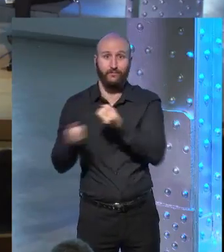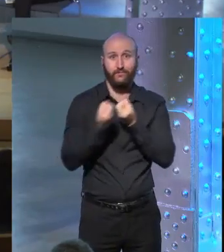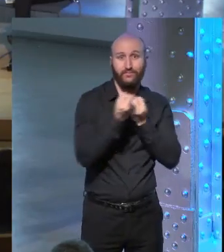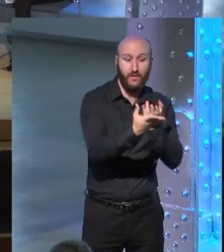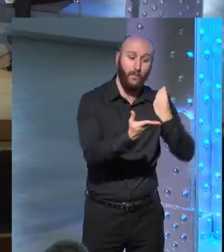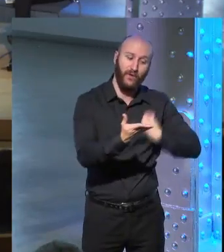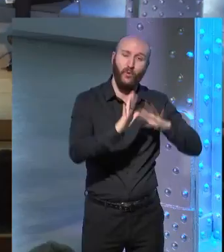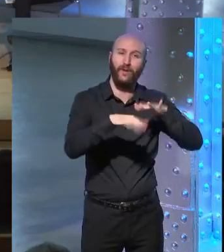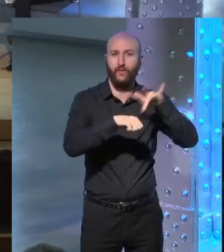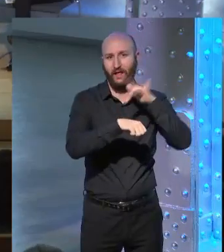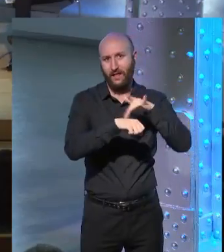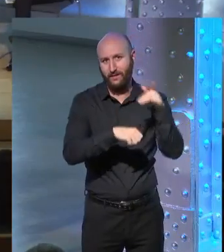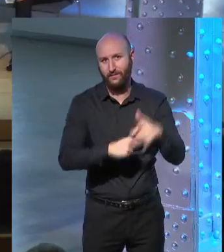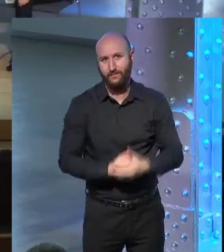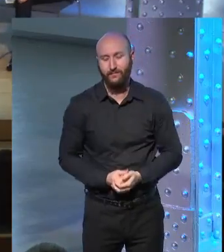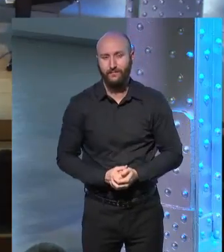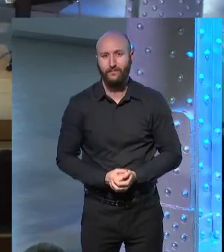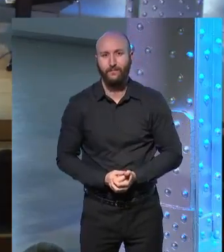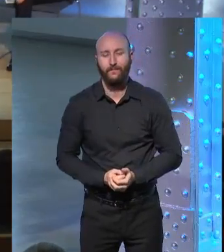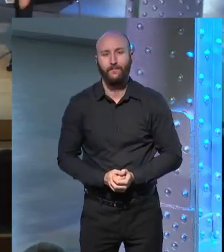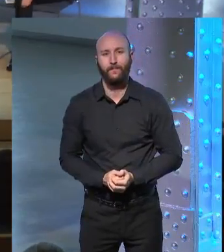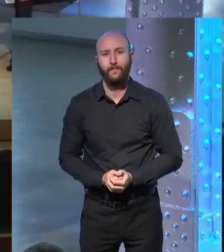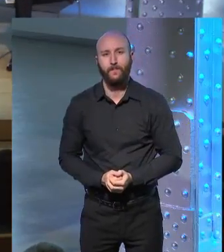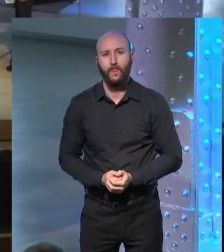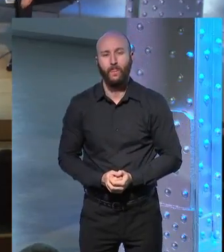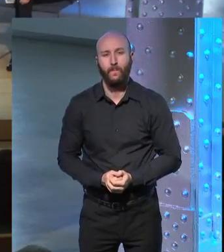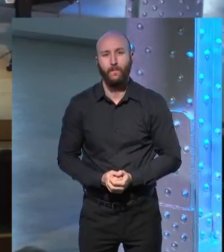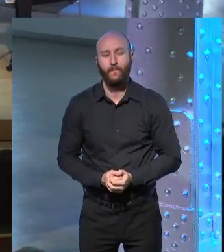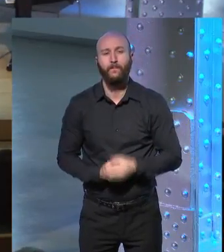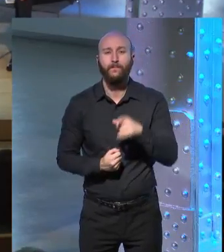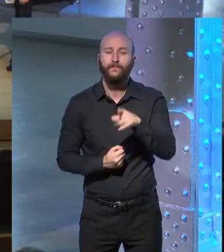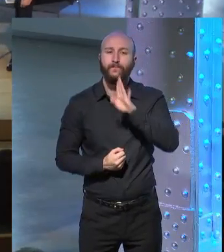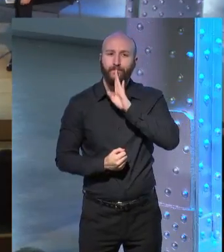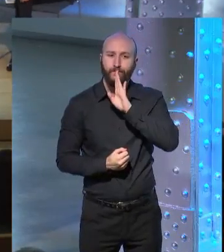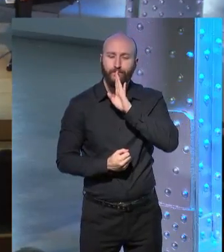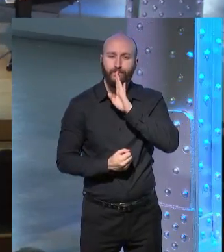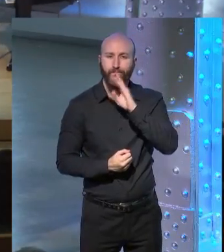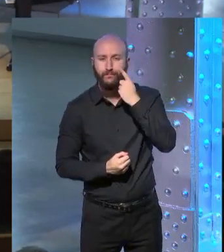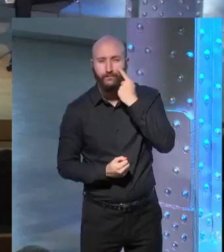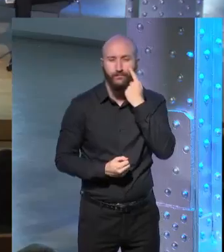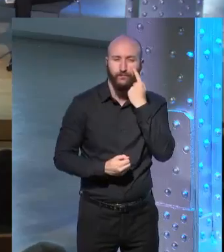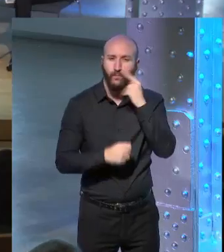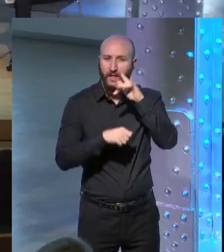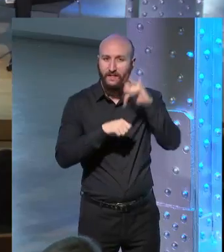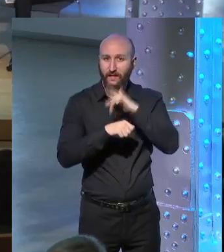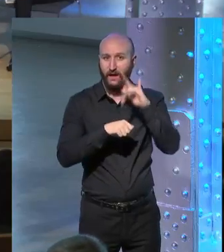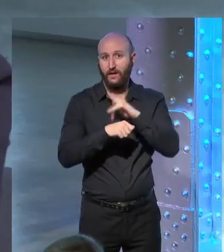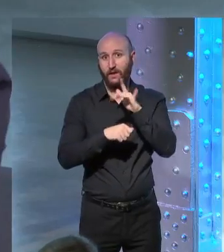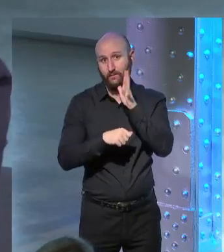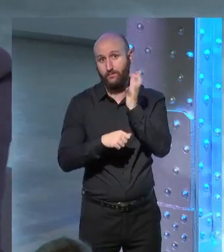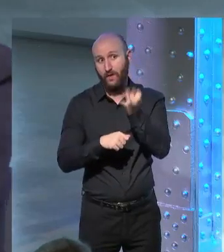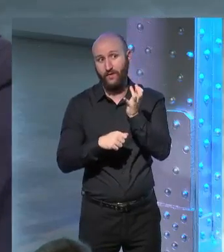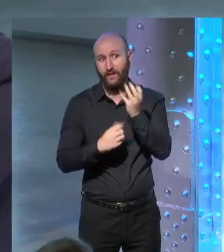digital. Javier, no sé si niñera tecnológica se nota, es cierto que quizá tus alumnos